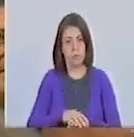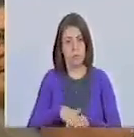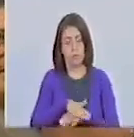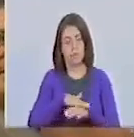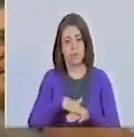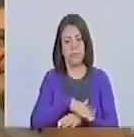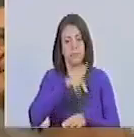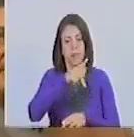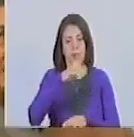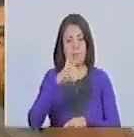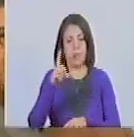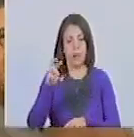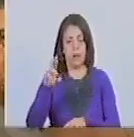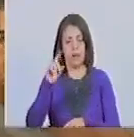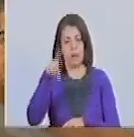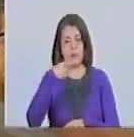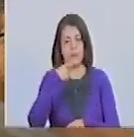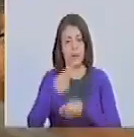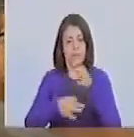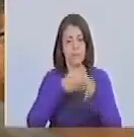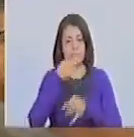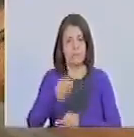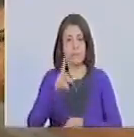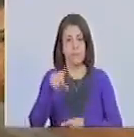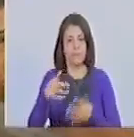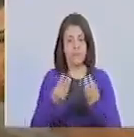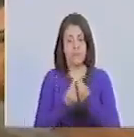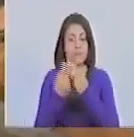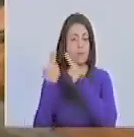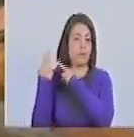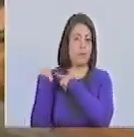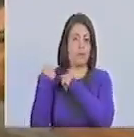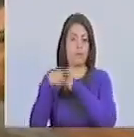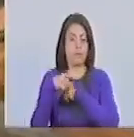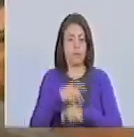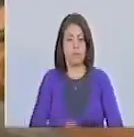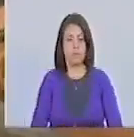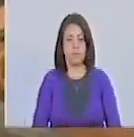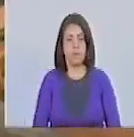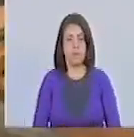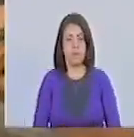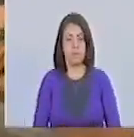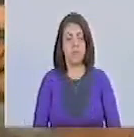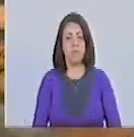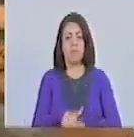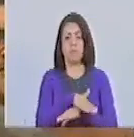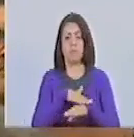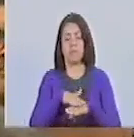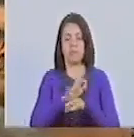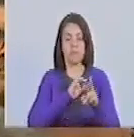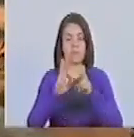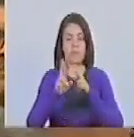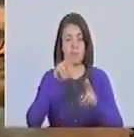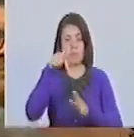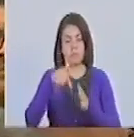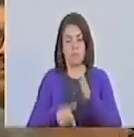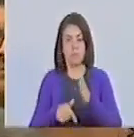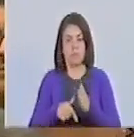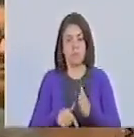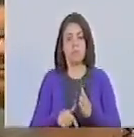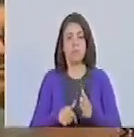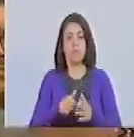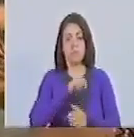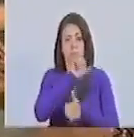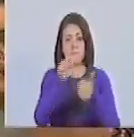Pedro Infante, y además de eso también una representación del Ministerio de Relaciones Exteriores con